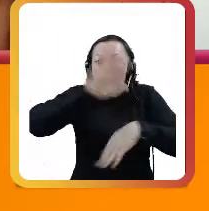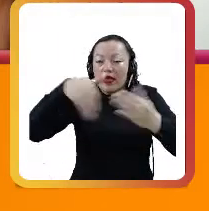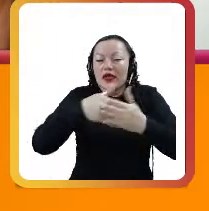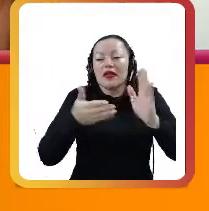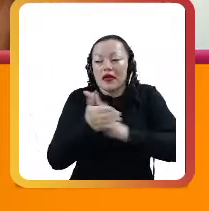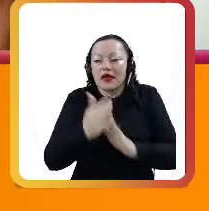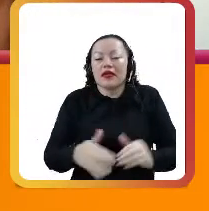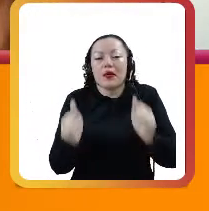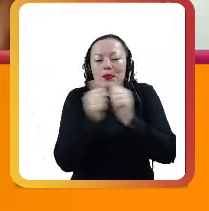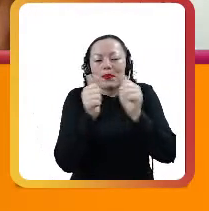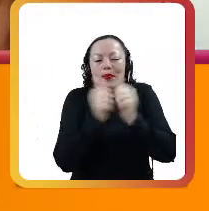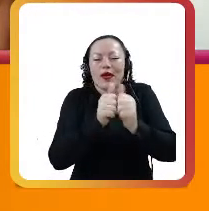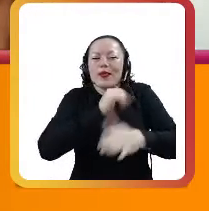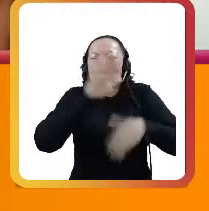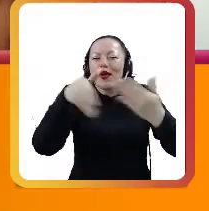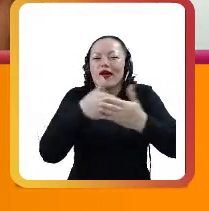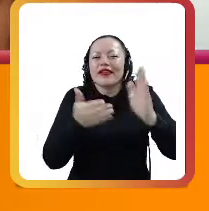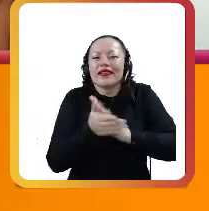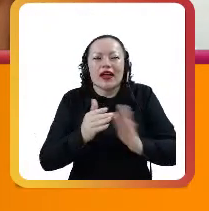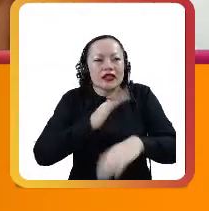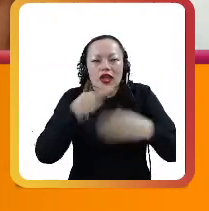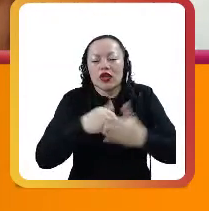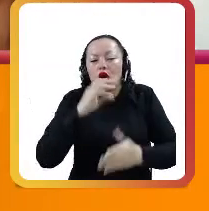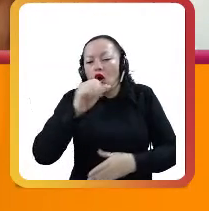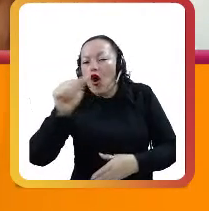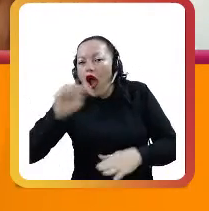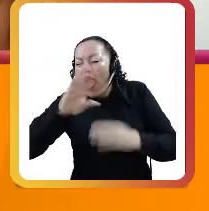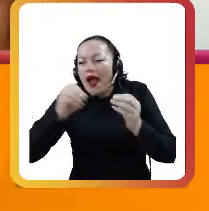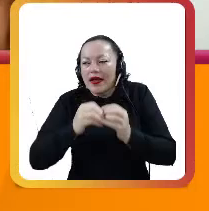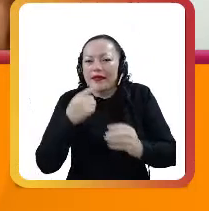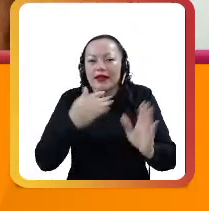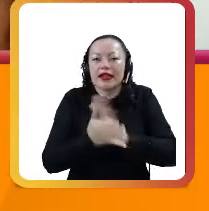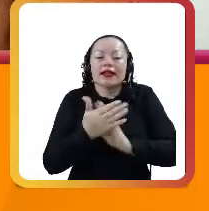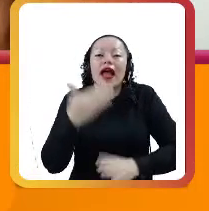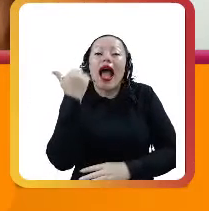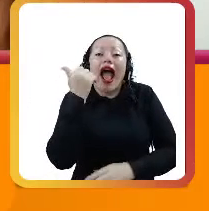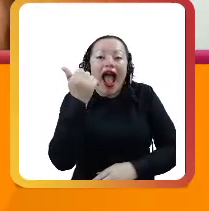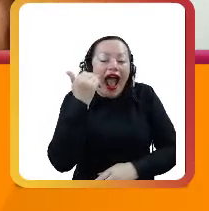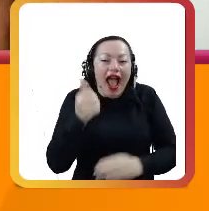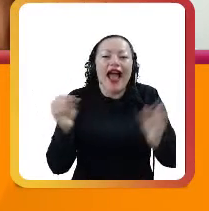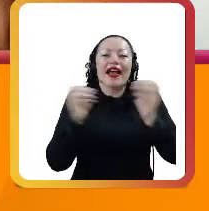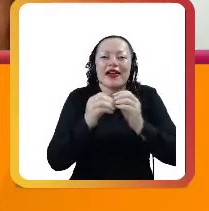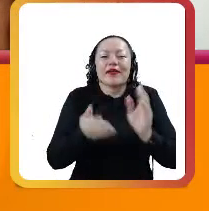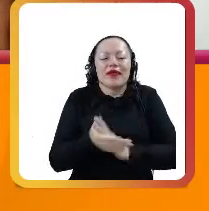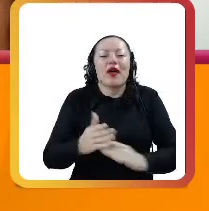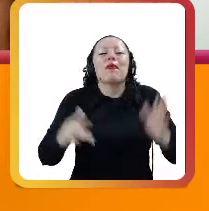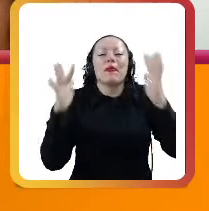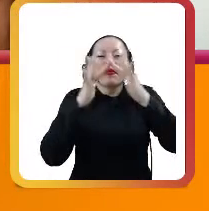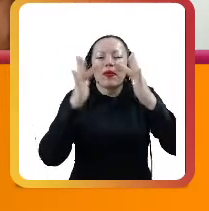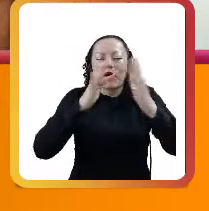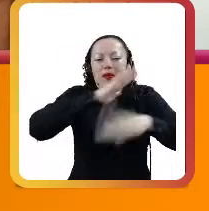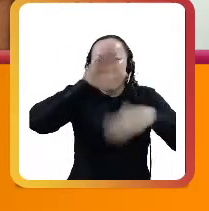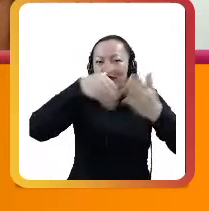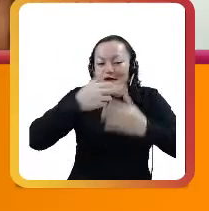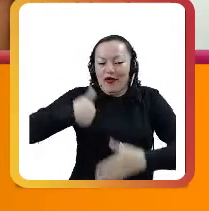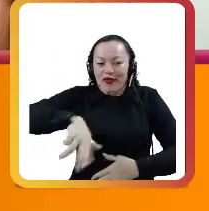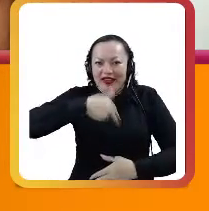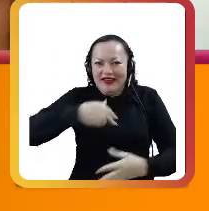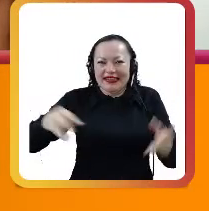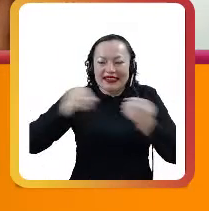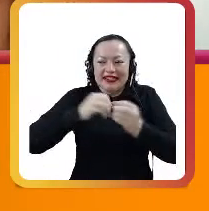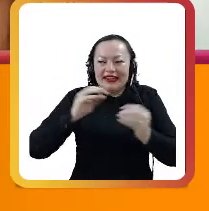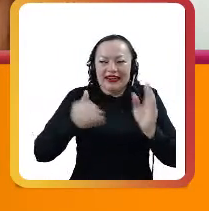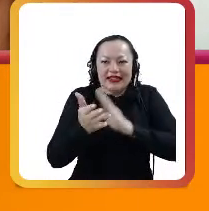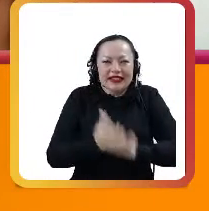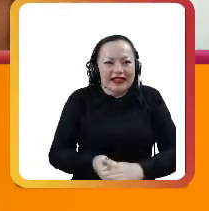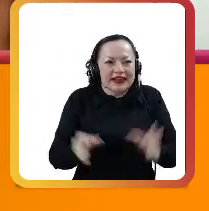bien, acompañándonos desde casa. A todos y a todas, a Claudia Hernández también, saluditos, que anda conectada con nosotros. Varios nos